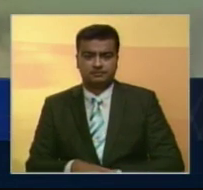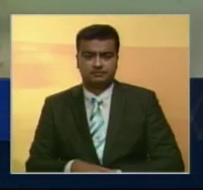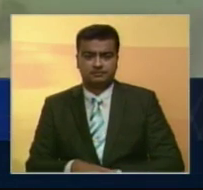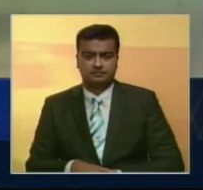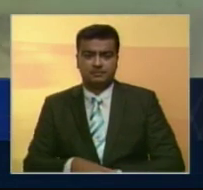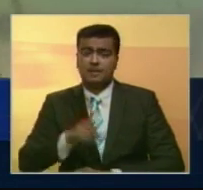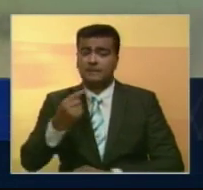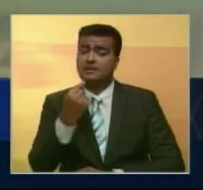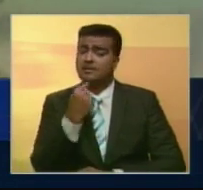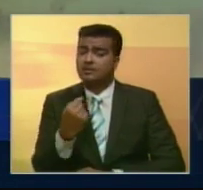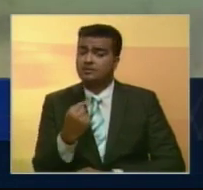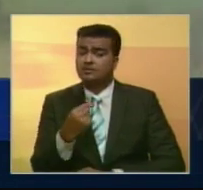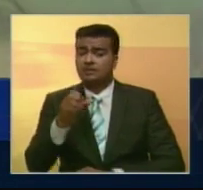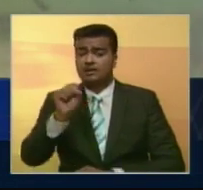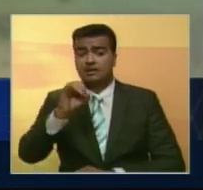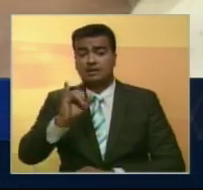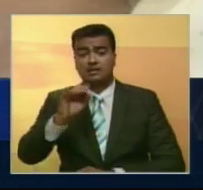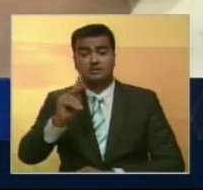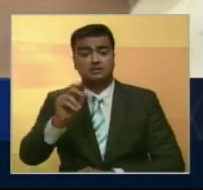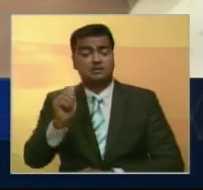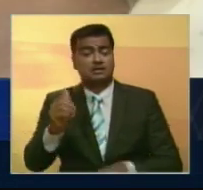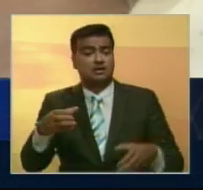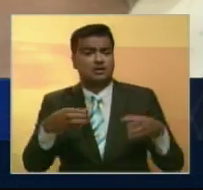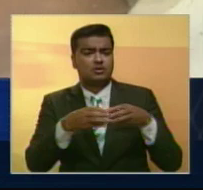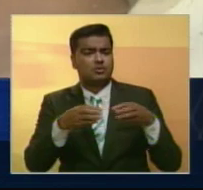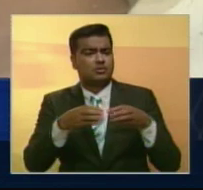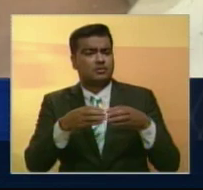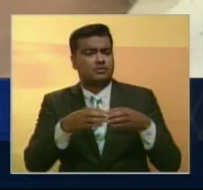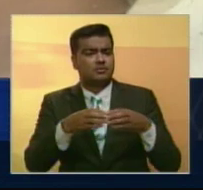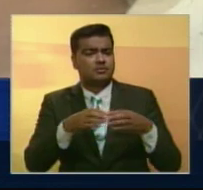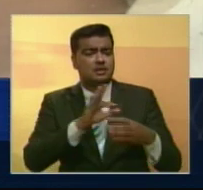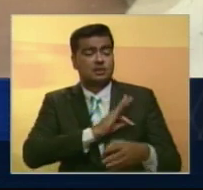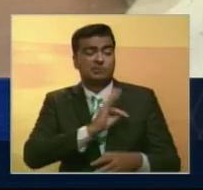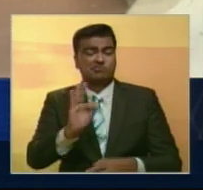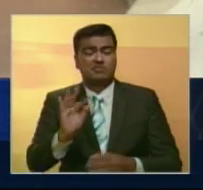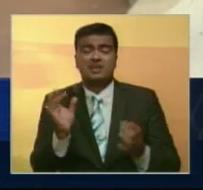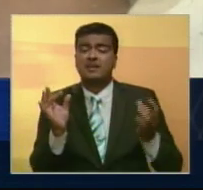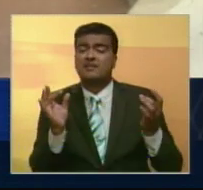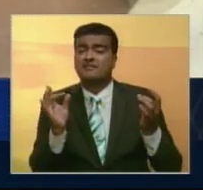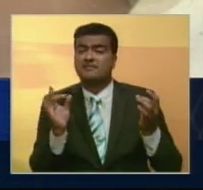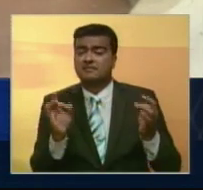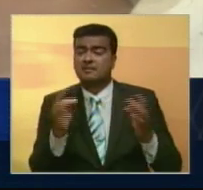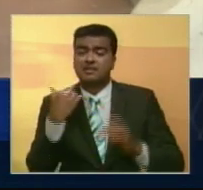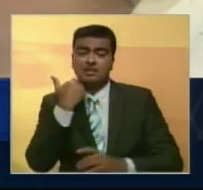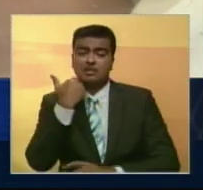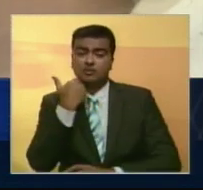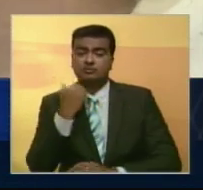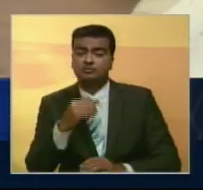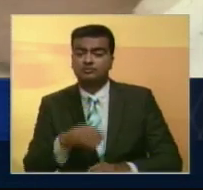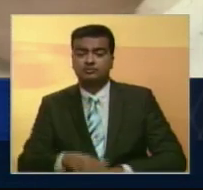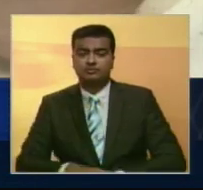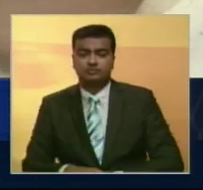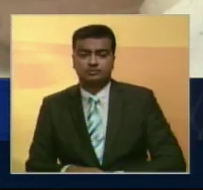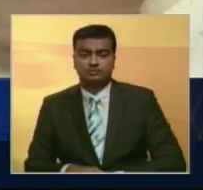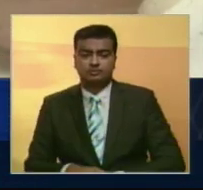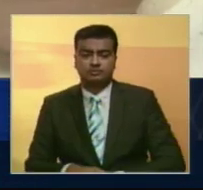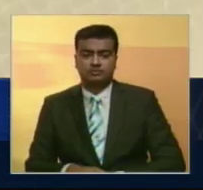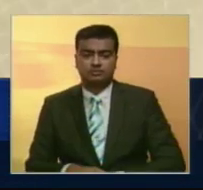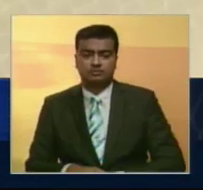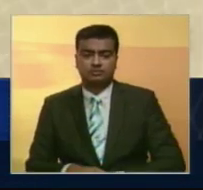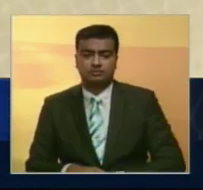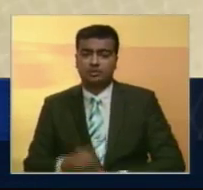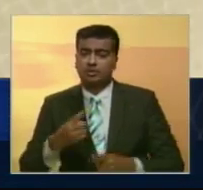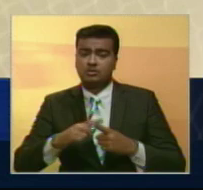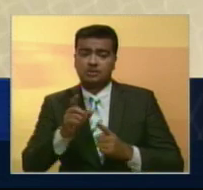Huerta precisó que el Zika forma parte del grupo de los famosos citomegalovirus que pueden originar malformaciones congénitas